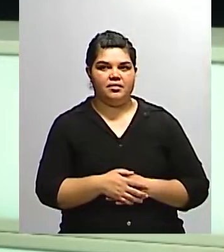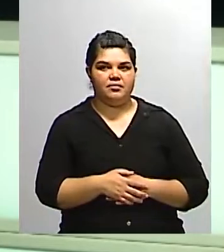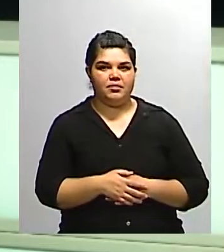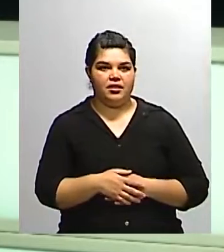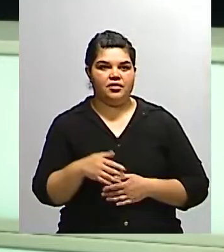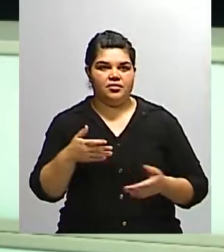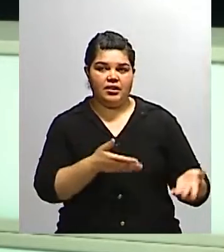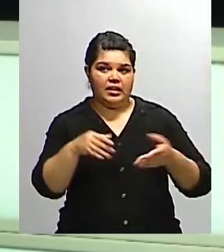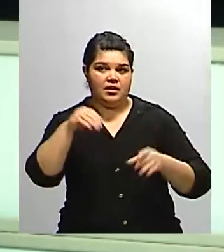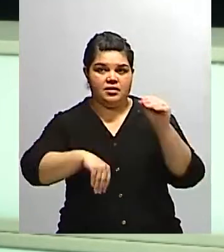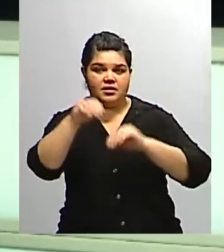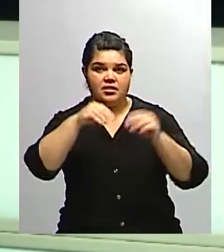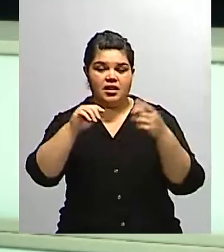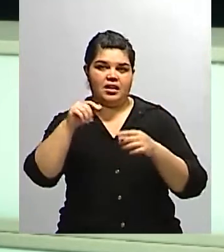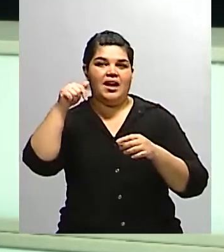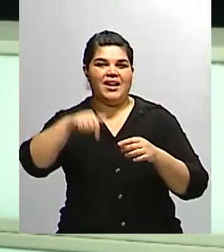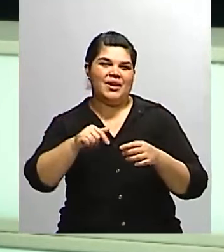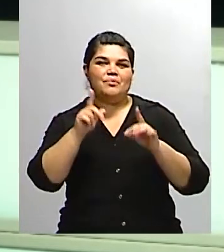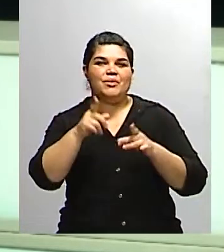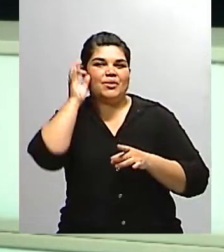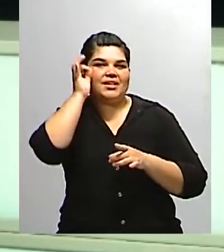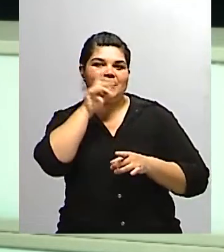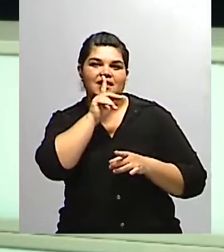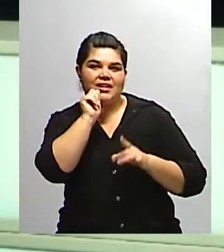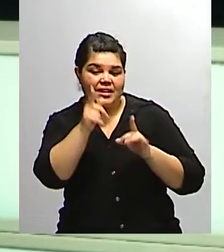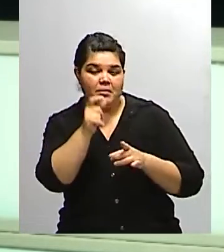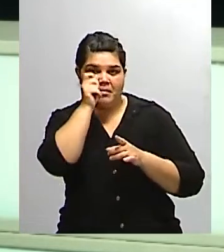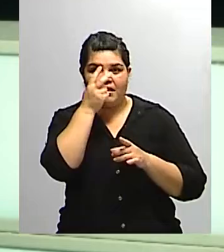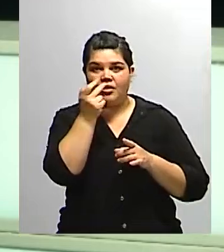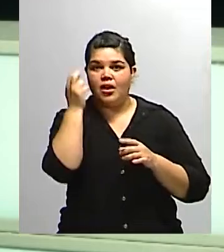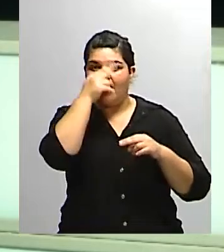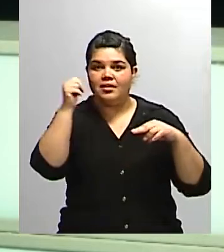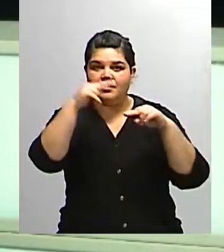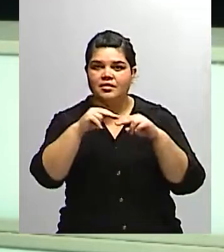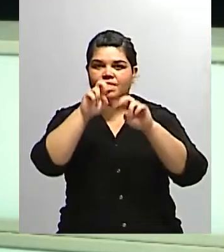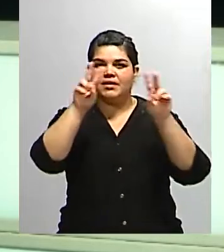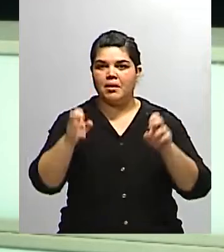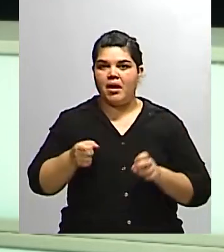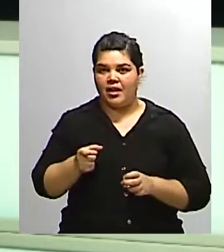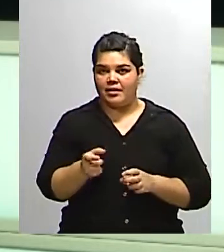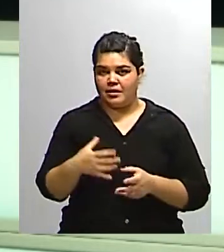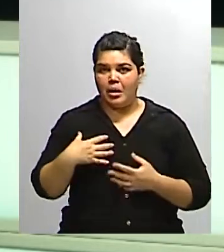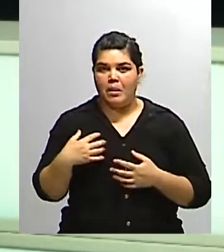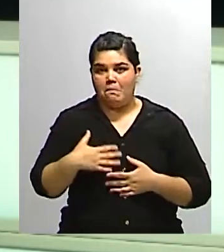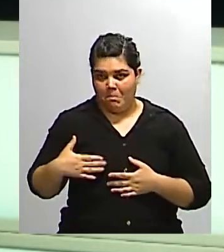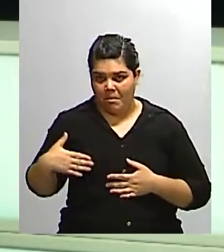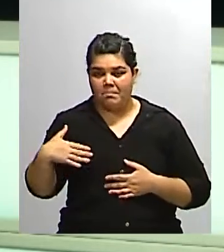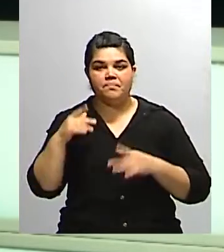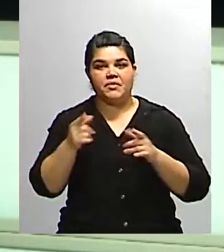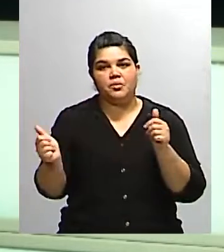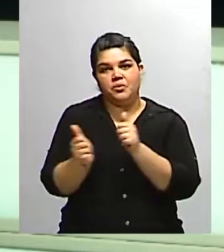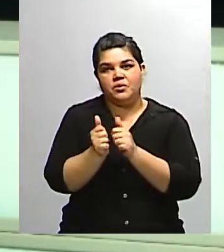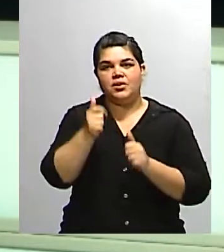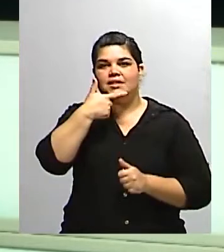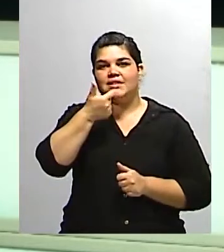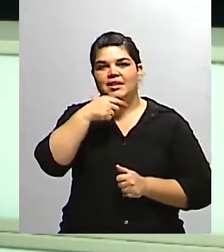Estamos en Chat Político en el 30 de la TDA, 22 de Supercanal HD, hablando de cáncer de mama y lo hacemos con el doctor Santiago Rico de la Casa